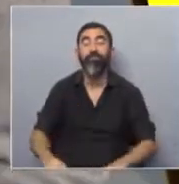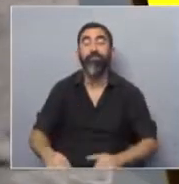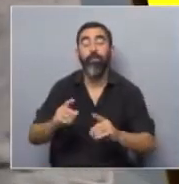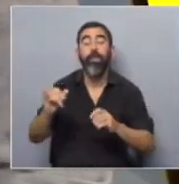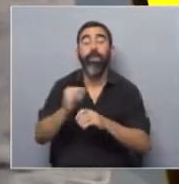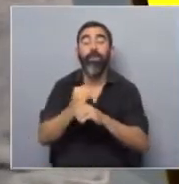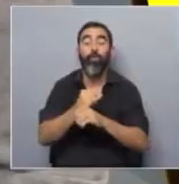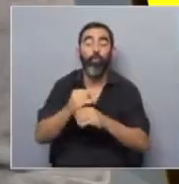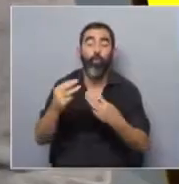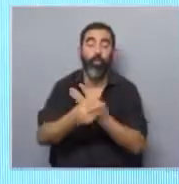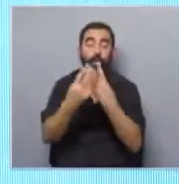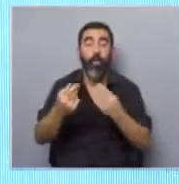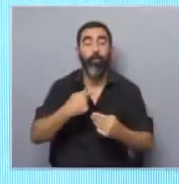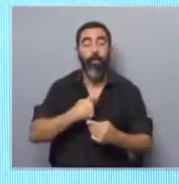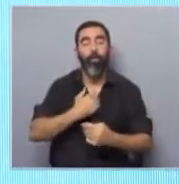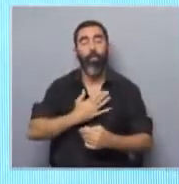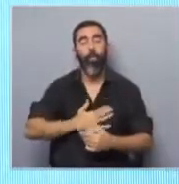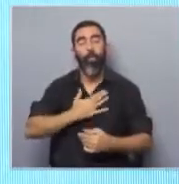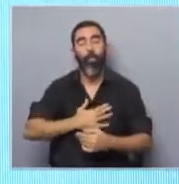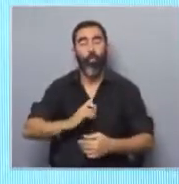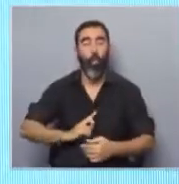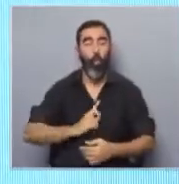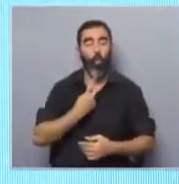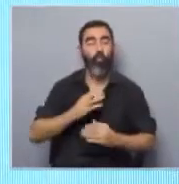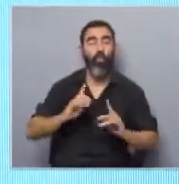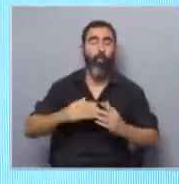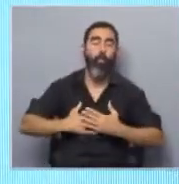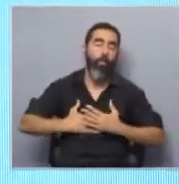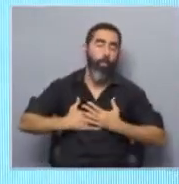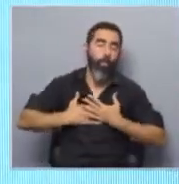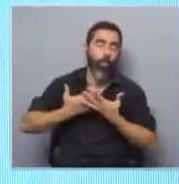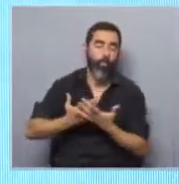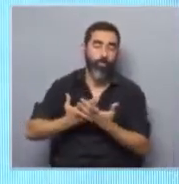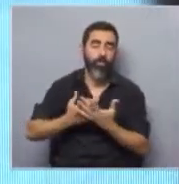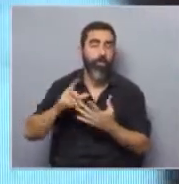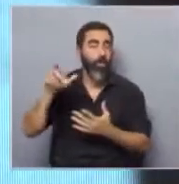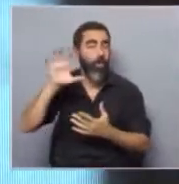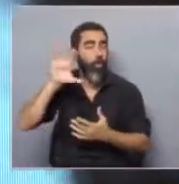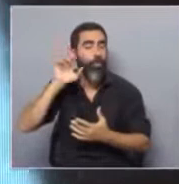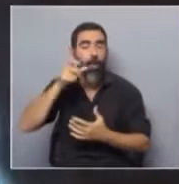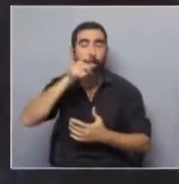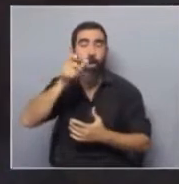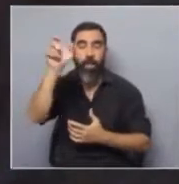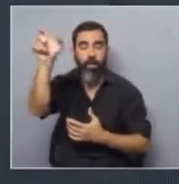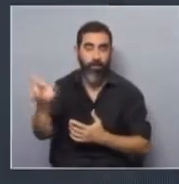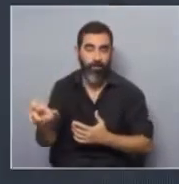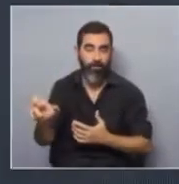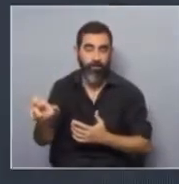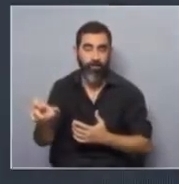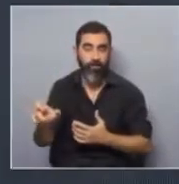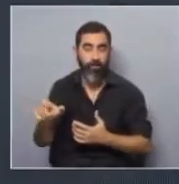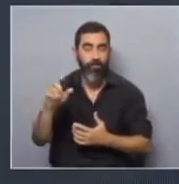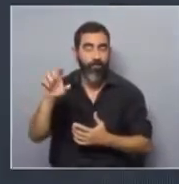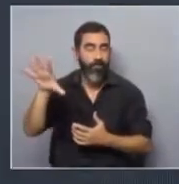al Instituto Clemente Estable. Para mí fue un privilegio y una emoción sentir las palabras de don Clemente por